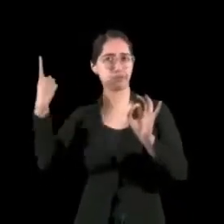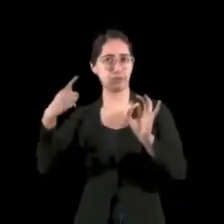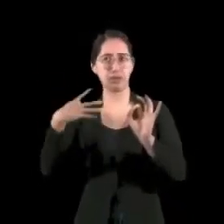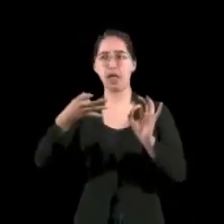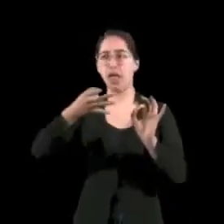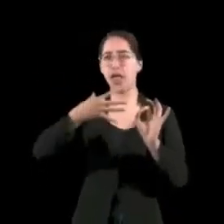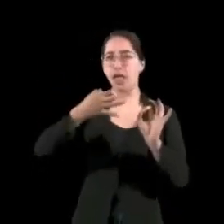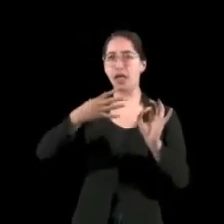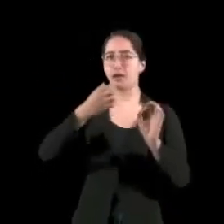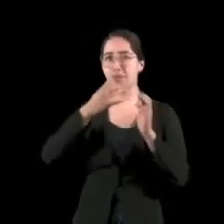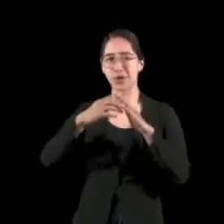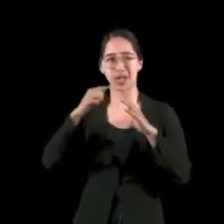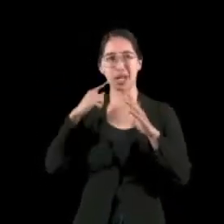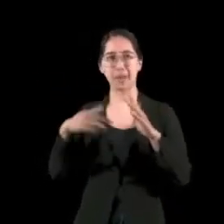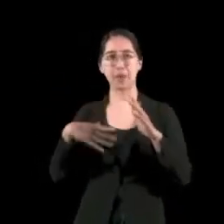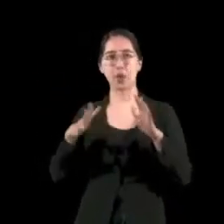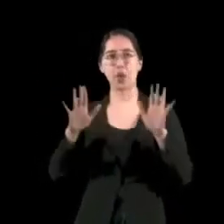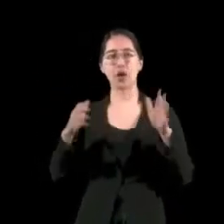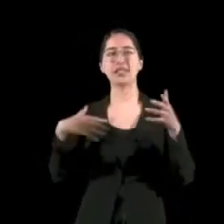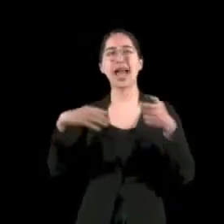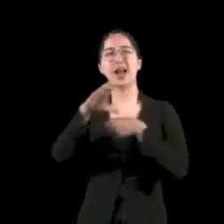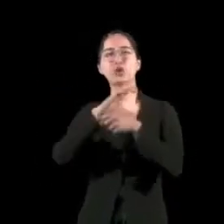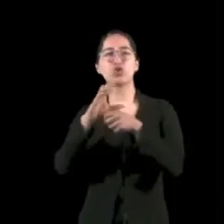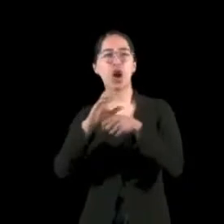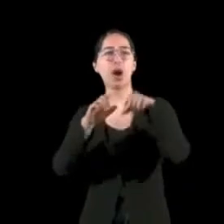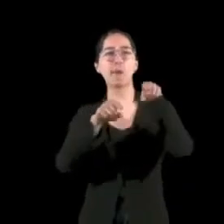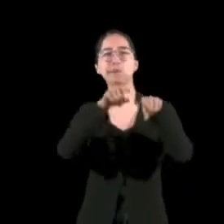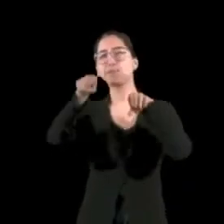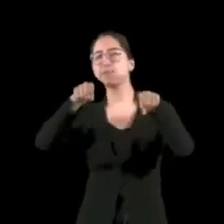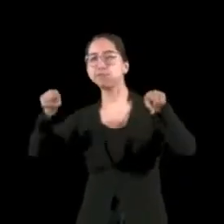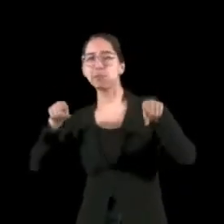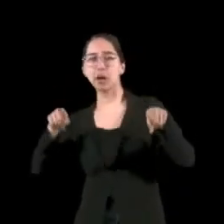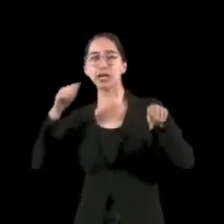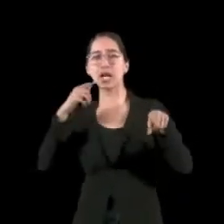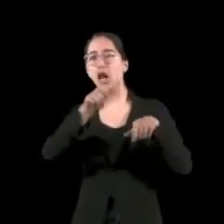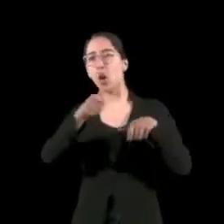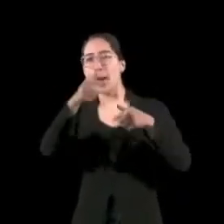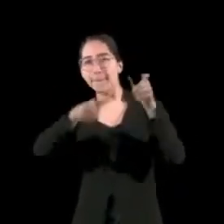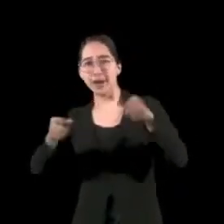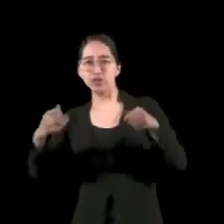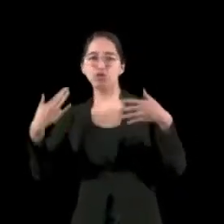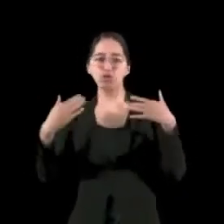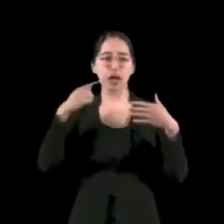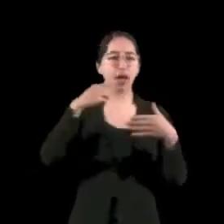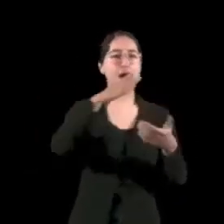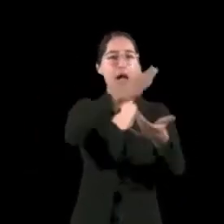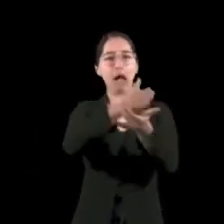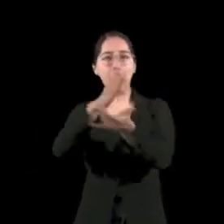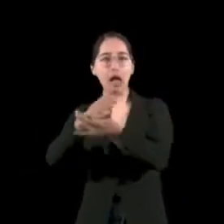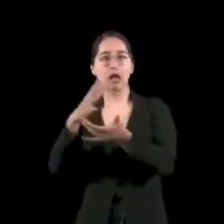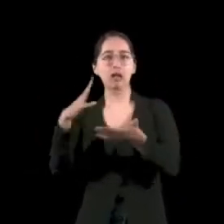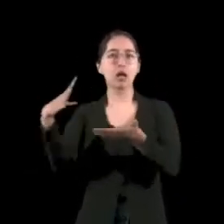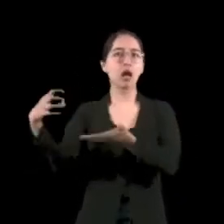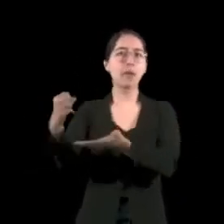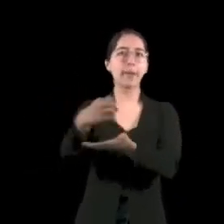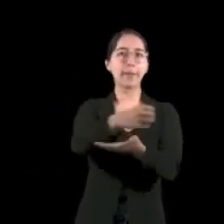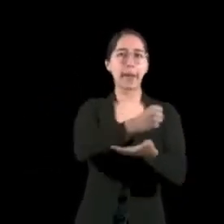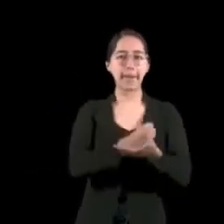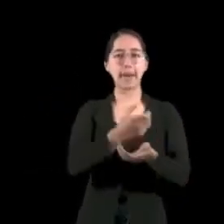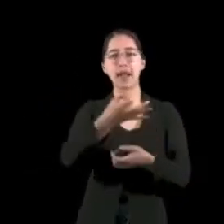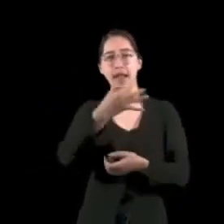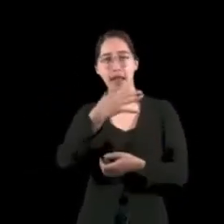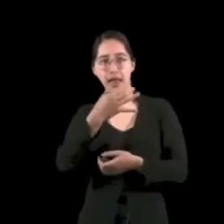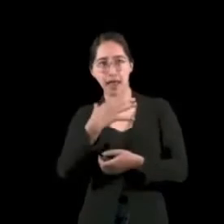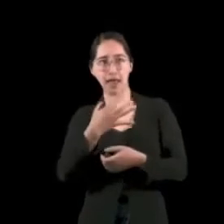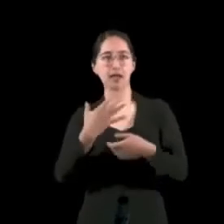que recogía la gente solidariamente en las ciudades, de las muestras médicas. Entonces hacían recorridos